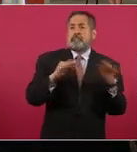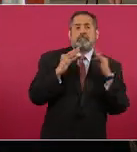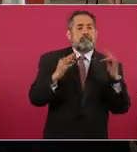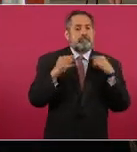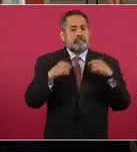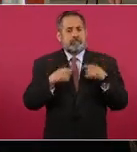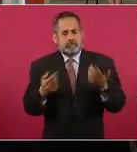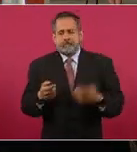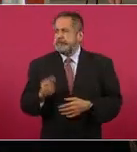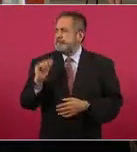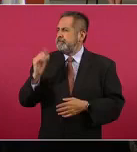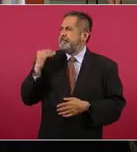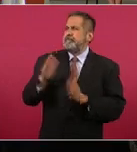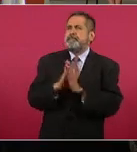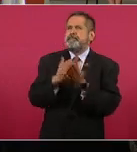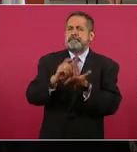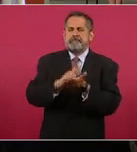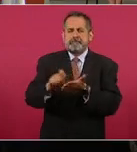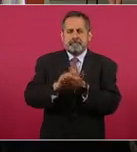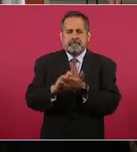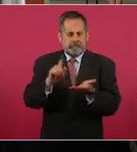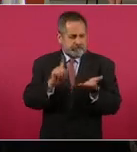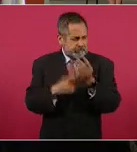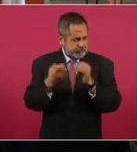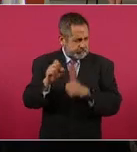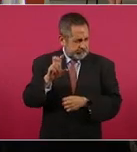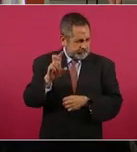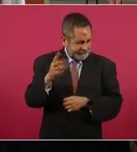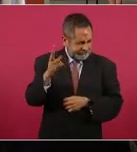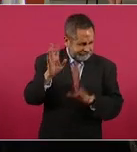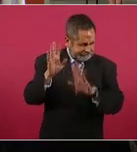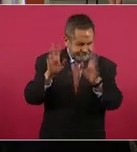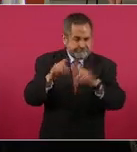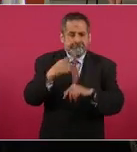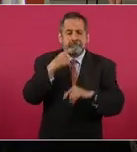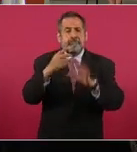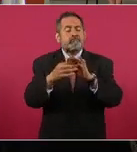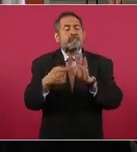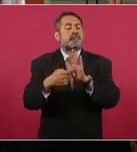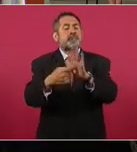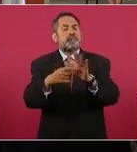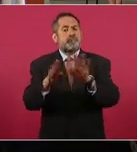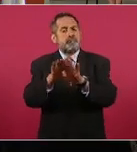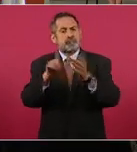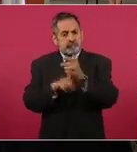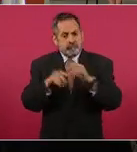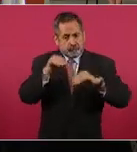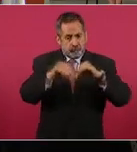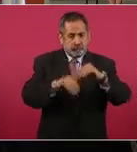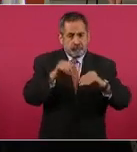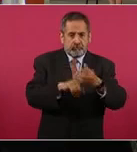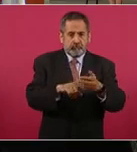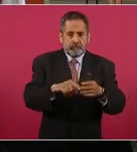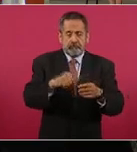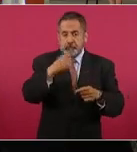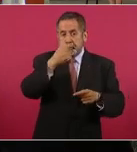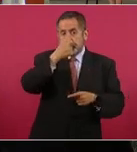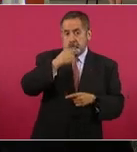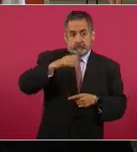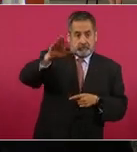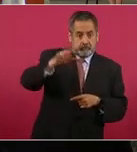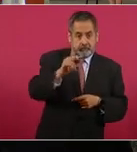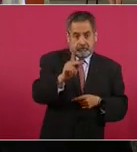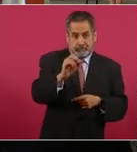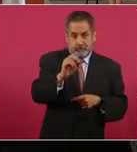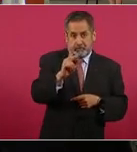Hay un libro que salió ahora, Síndrome 1933, que muestra cómo se fue gestando el populismo de Hitler, ¿no?